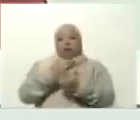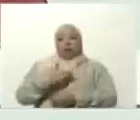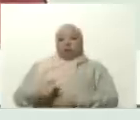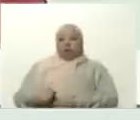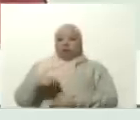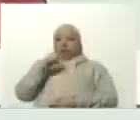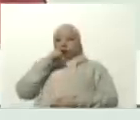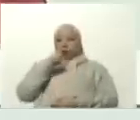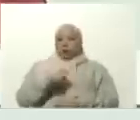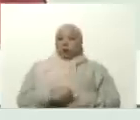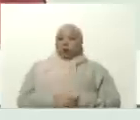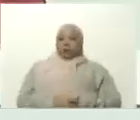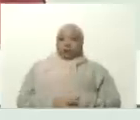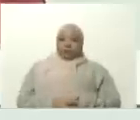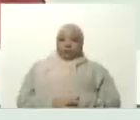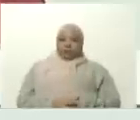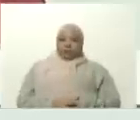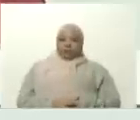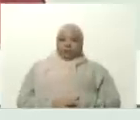Maduro.